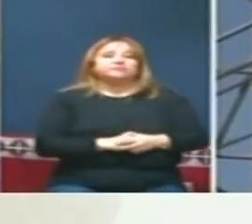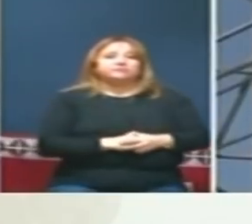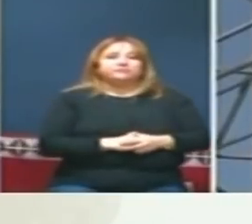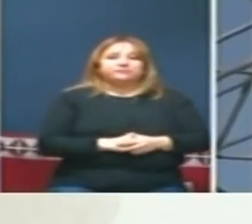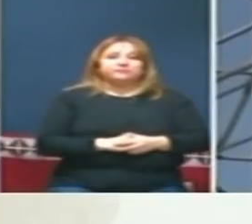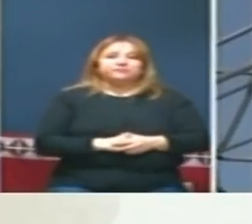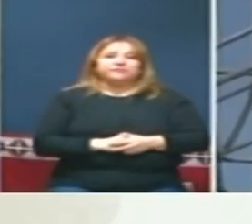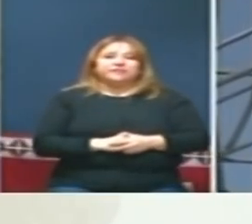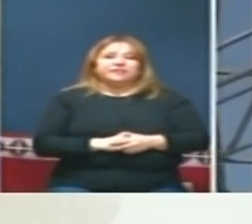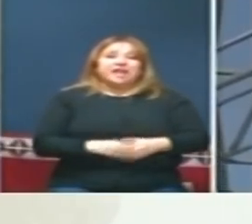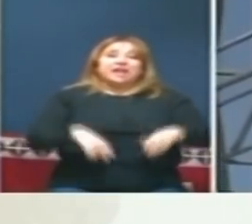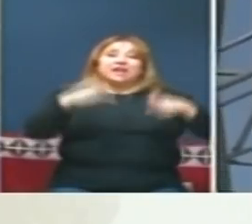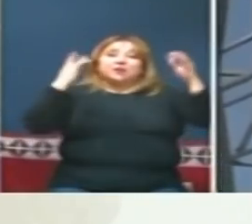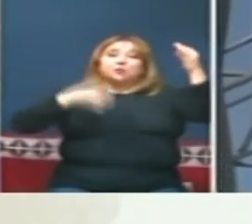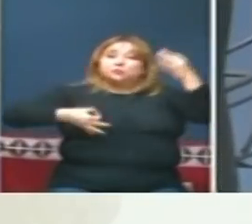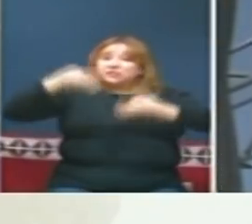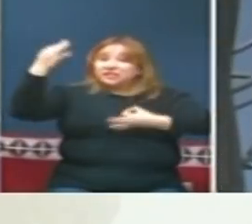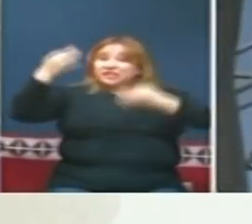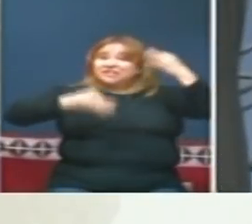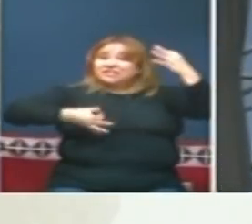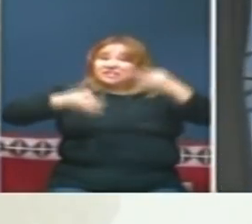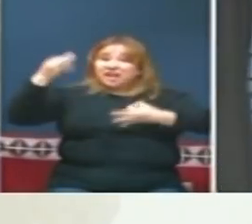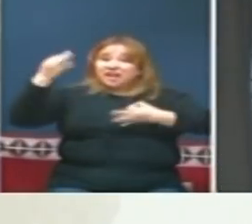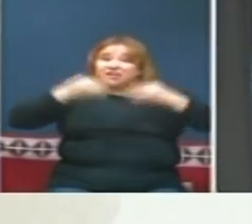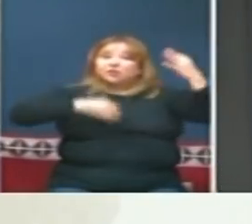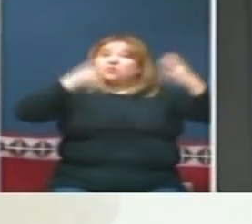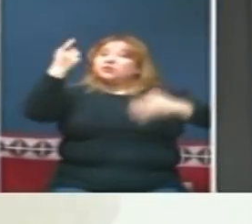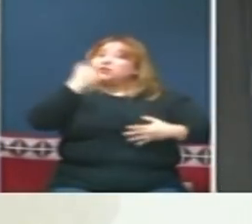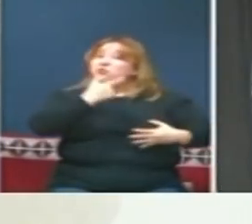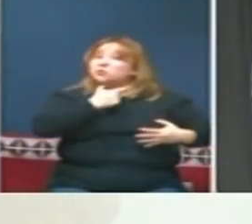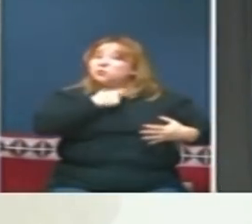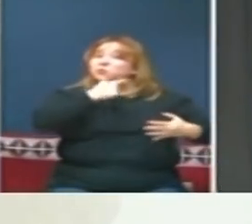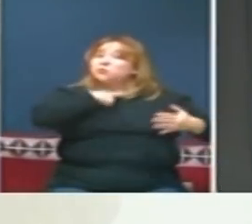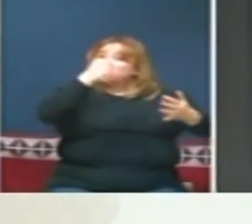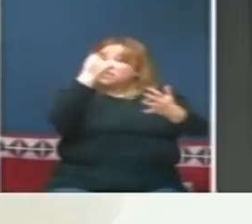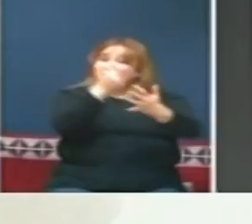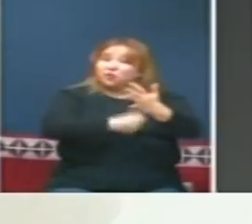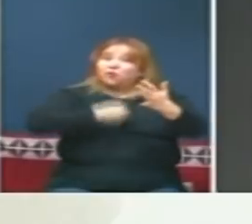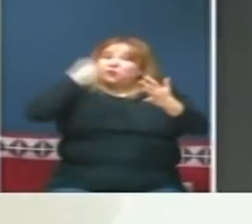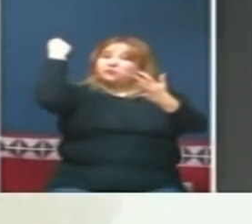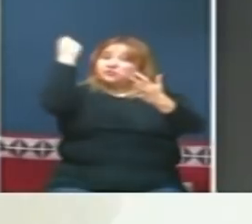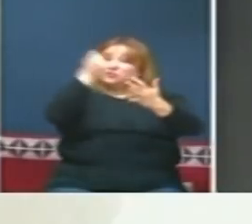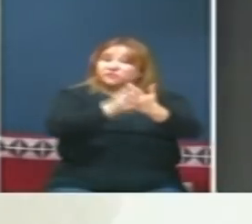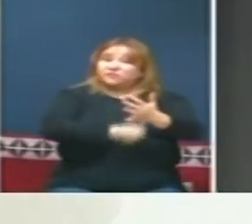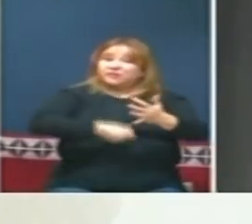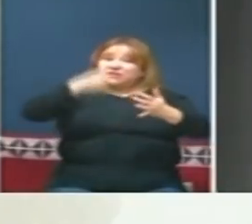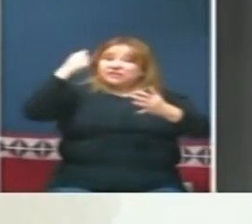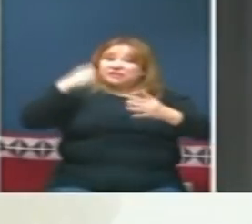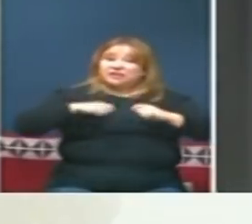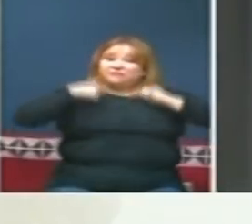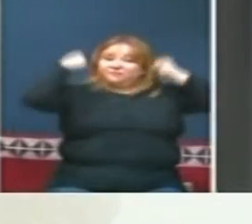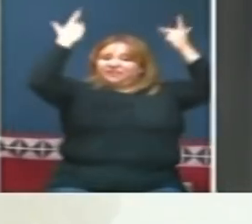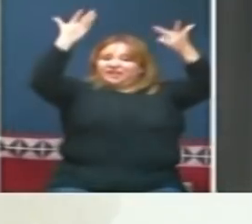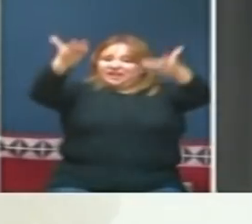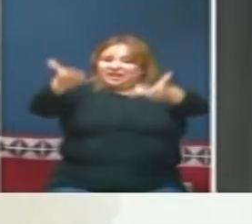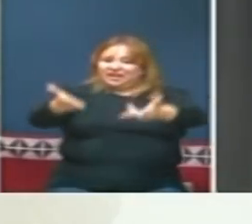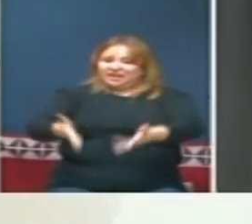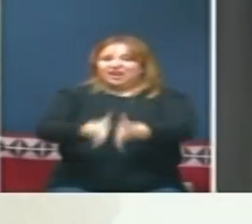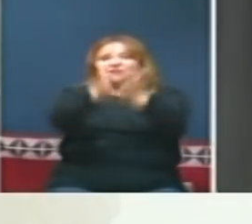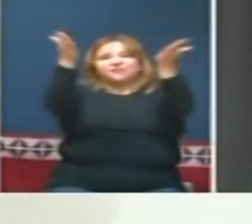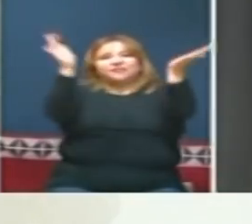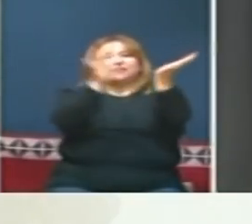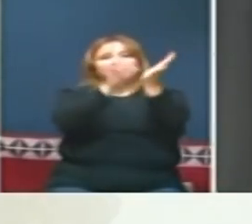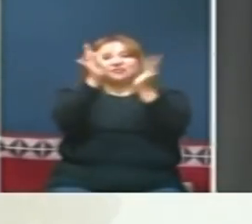perseguidos por practicar la justicia, con su lucha y con su ofrenda, traen